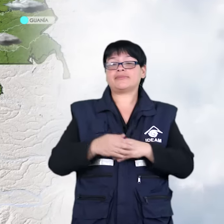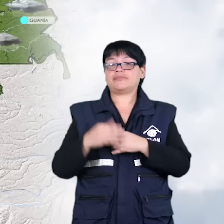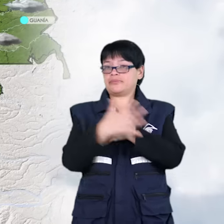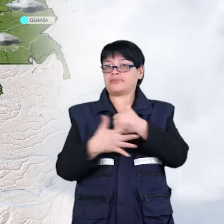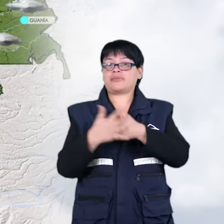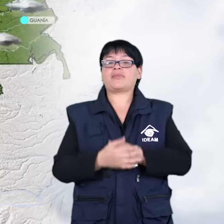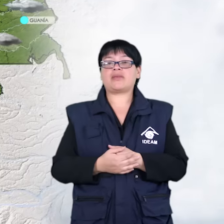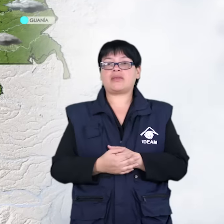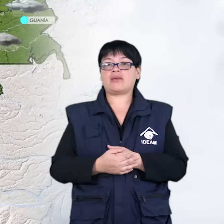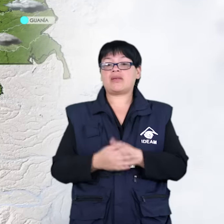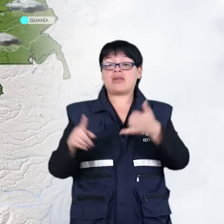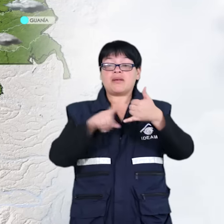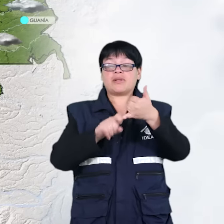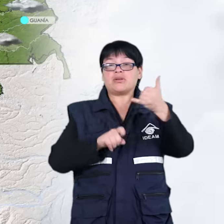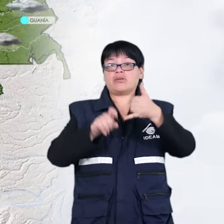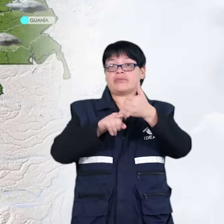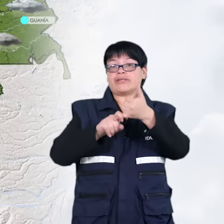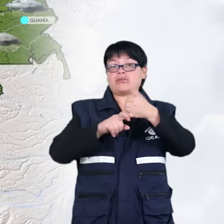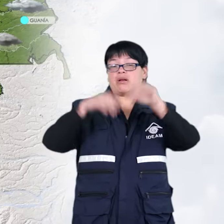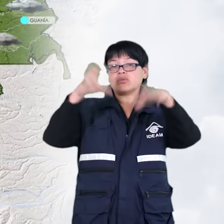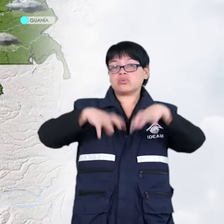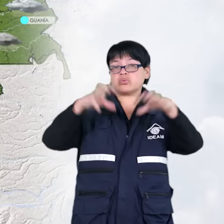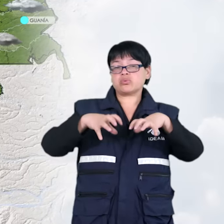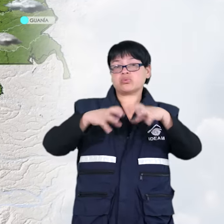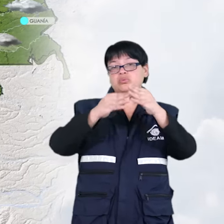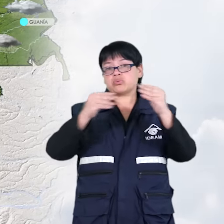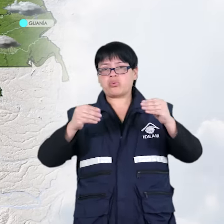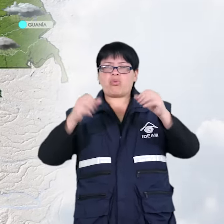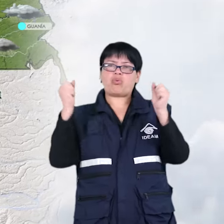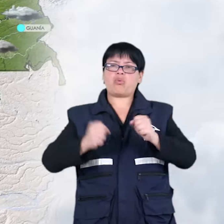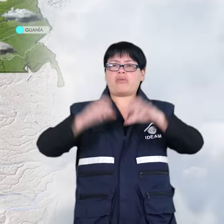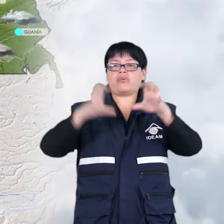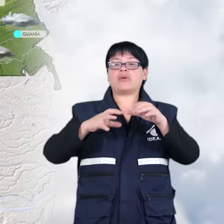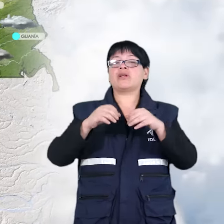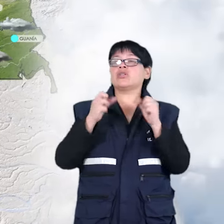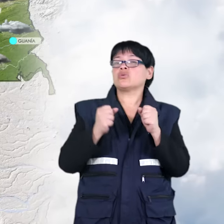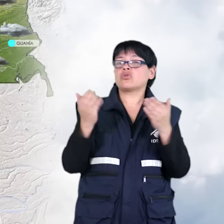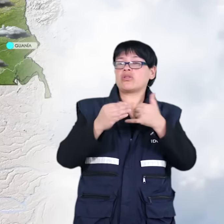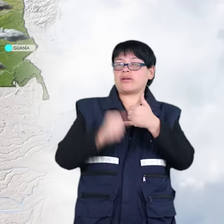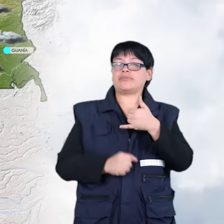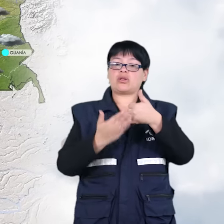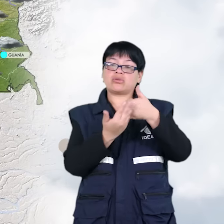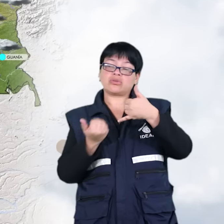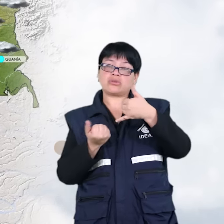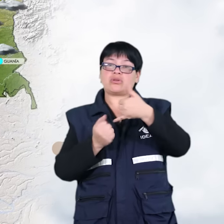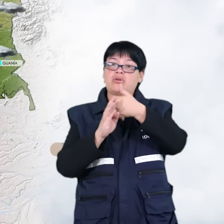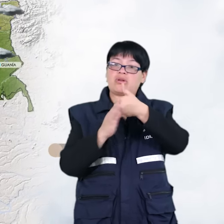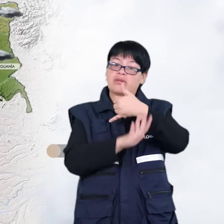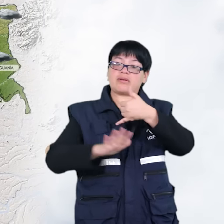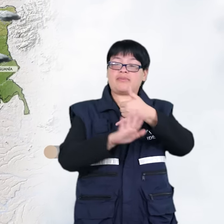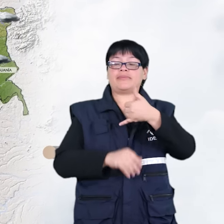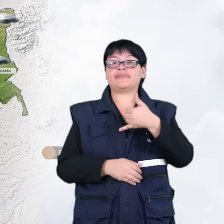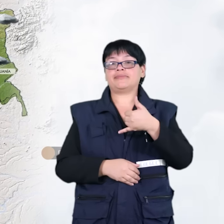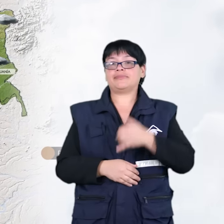la región. En la región amazónica lluvias de carácter entre moderadas y fuertes, las más intensas se esperan al occidente y oriente de la